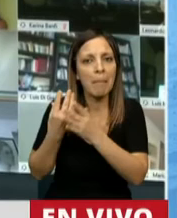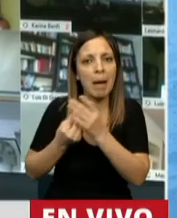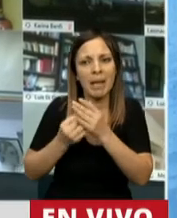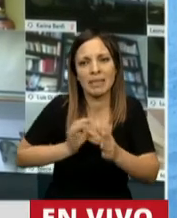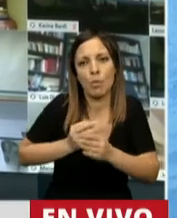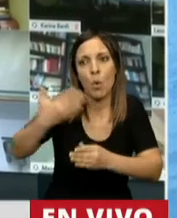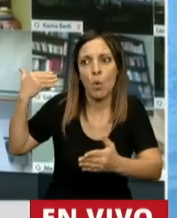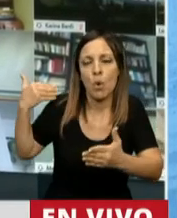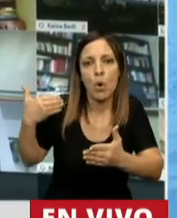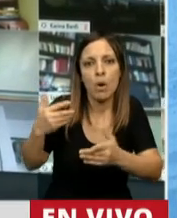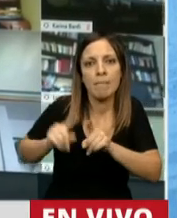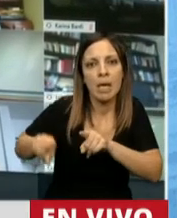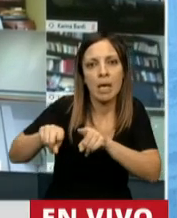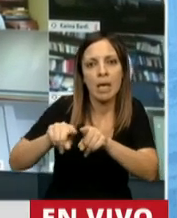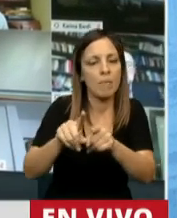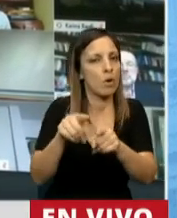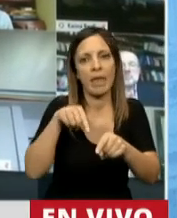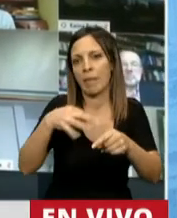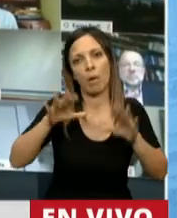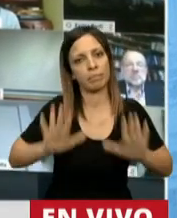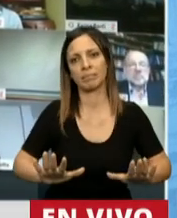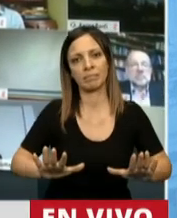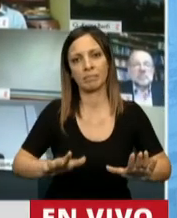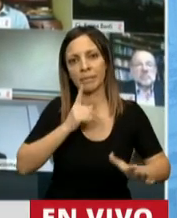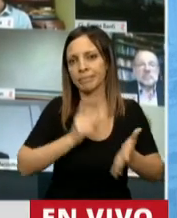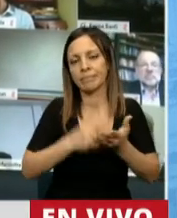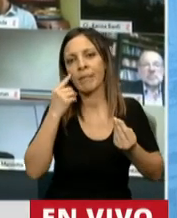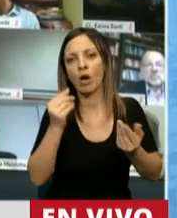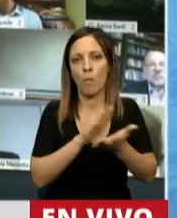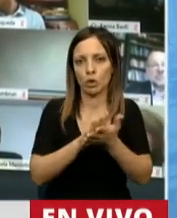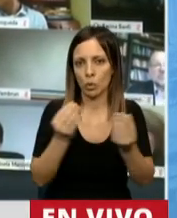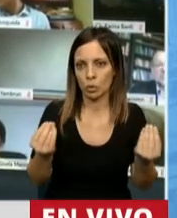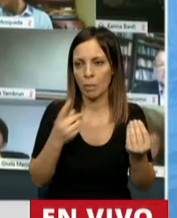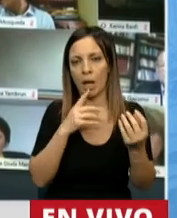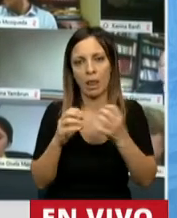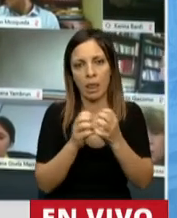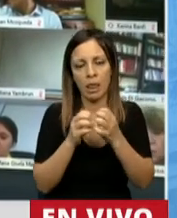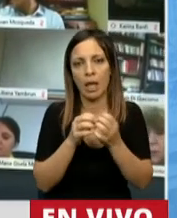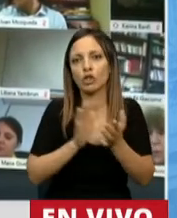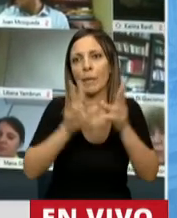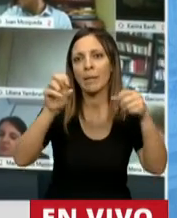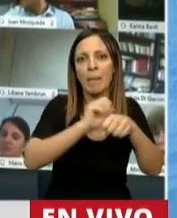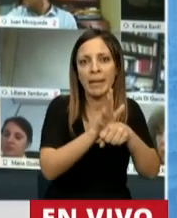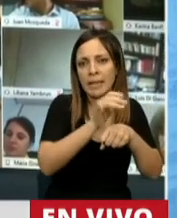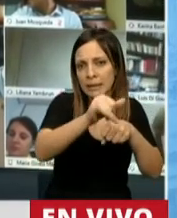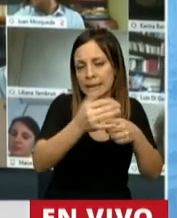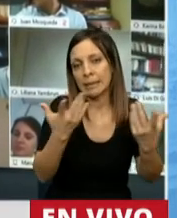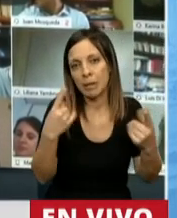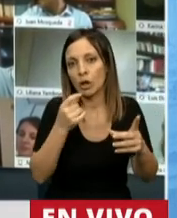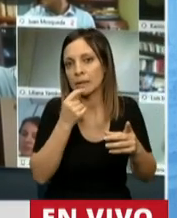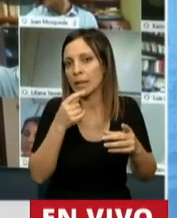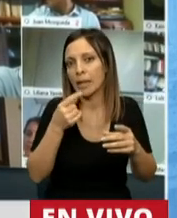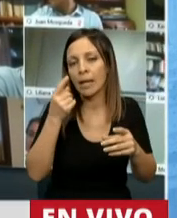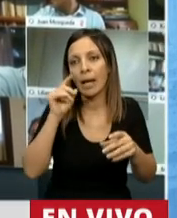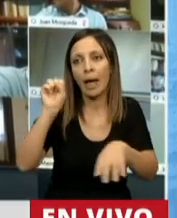décadas. Porque si creemos realmente, presidente, que estamos discutiendo sobre los problemas de la pandemia, le vamos a pifiar, presidente. Le